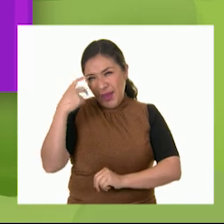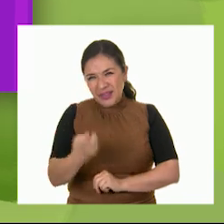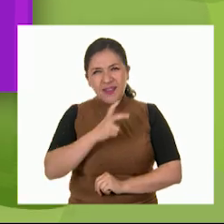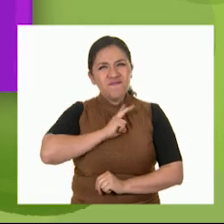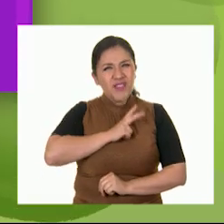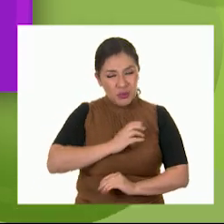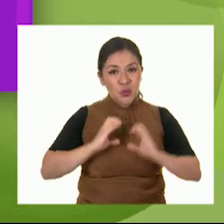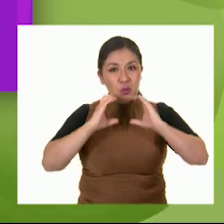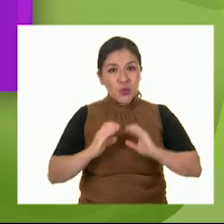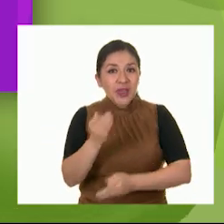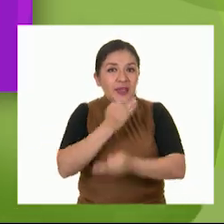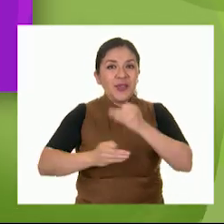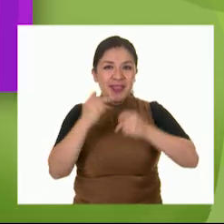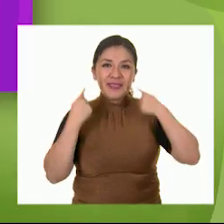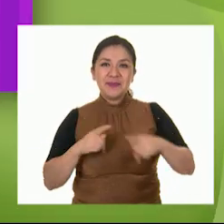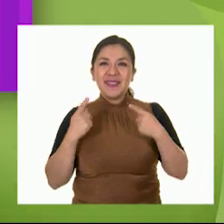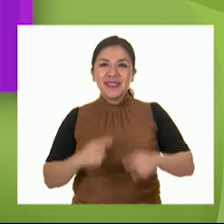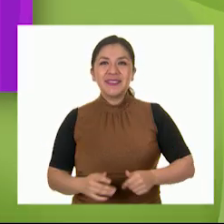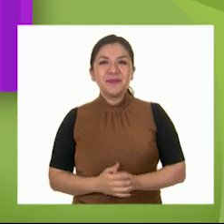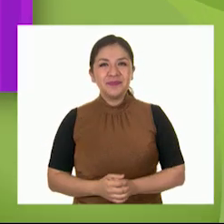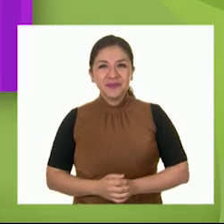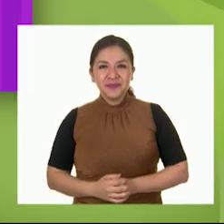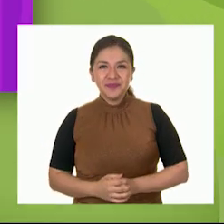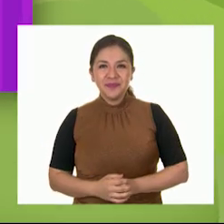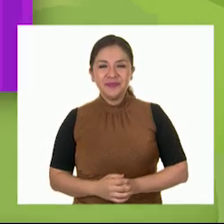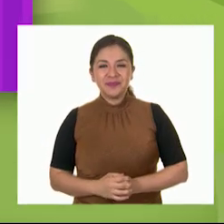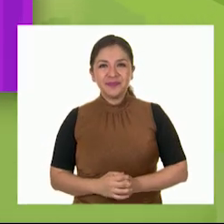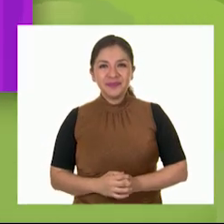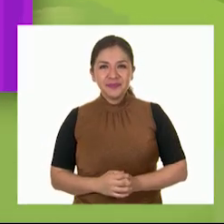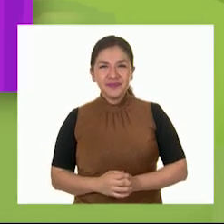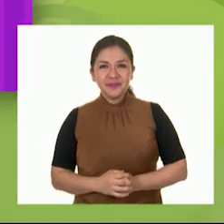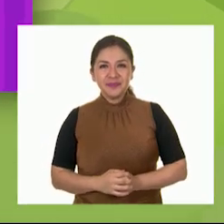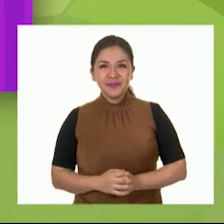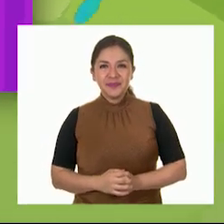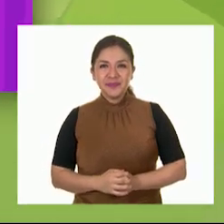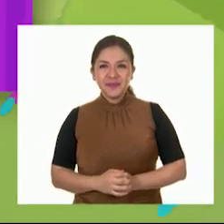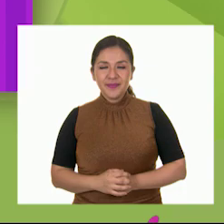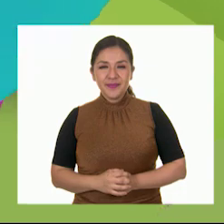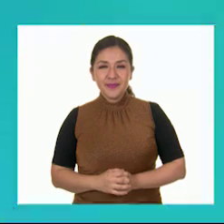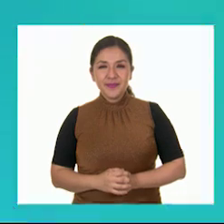virus, cuidándonos los unos a los otros.